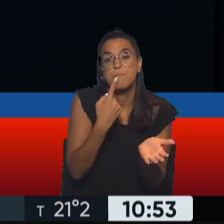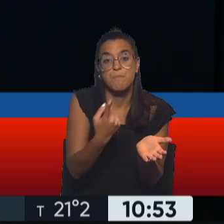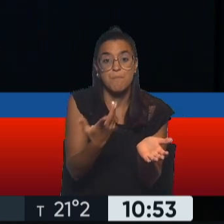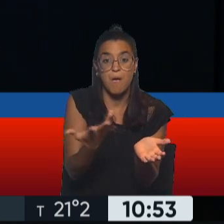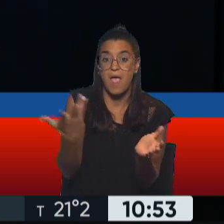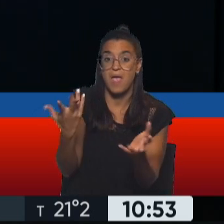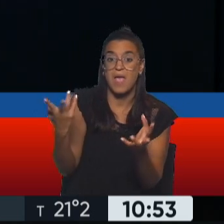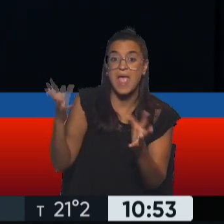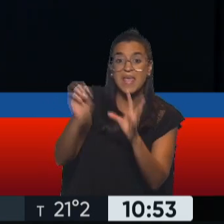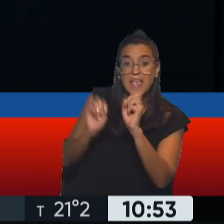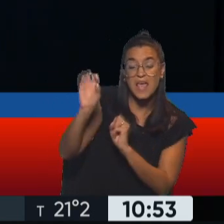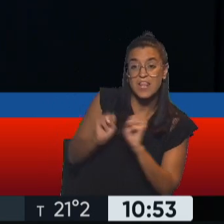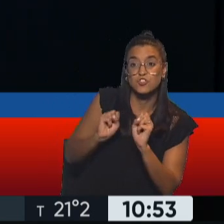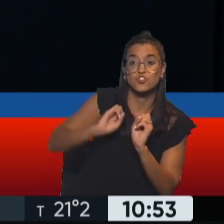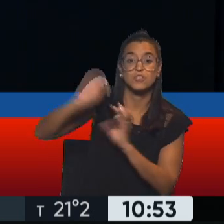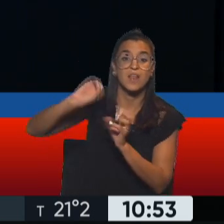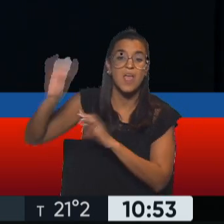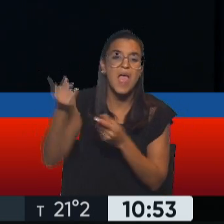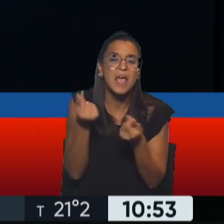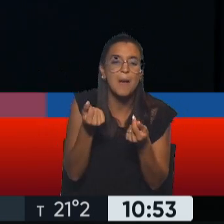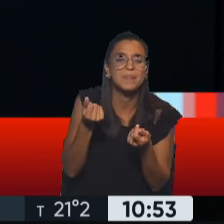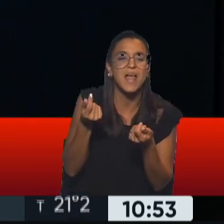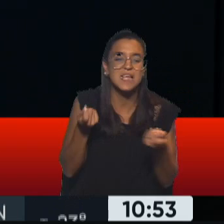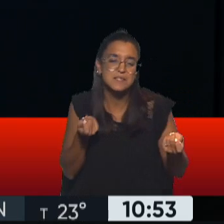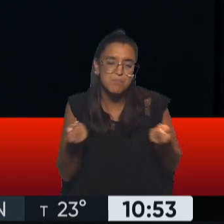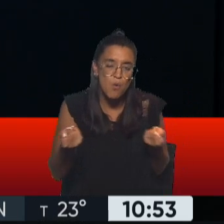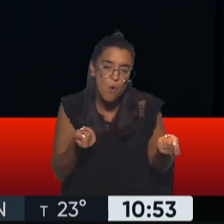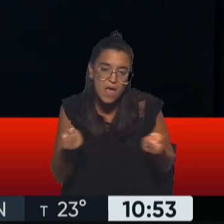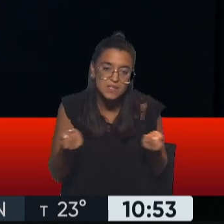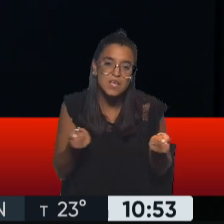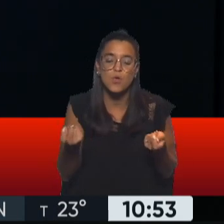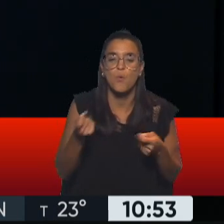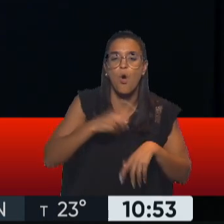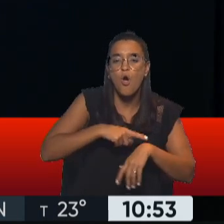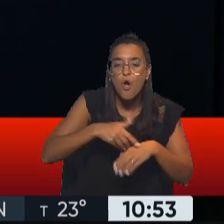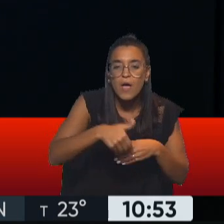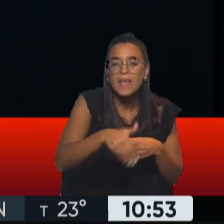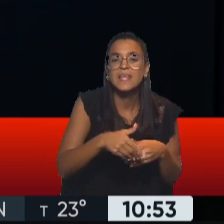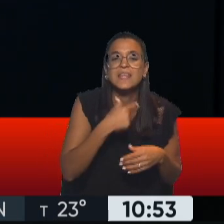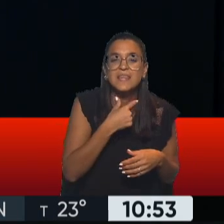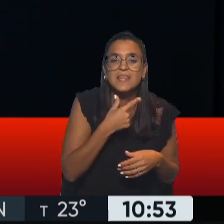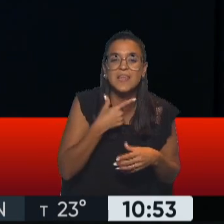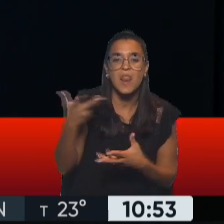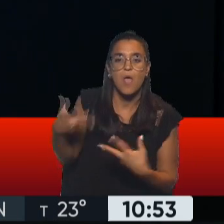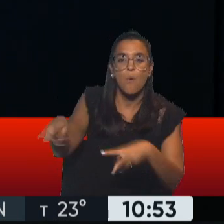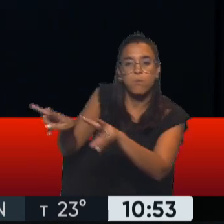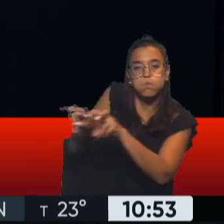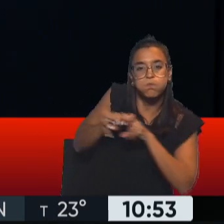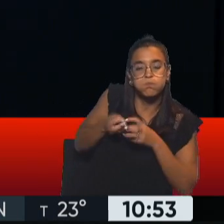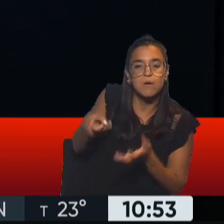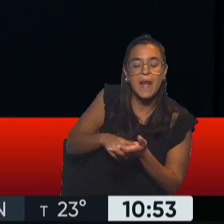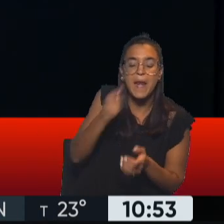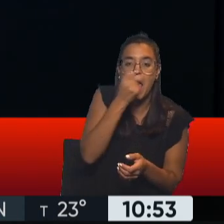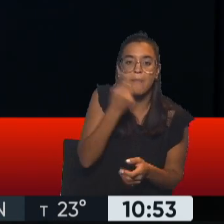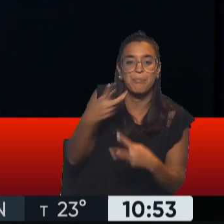el ingreso y la salida de los capitales especulativos, capitales de corto plazo que buscan principalmente retornos financieros